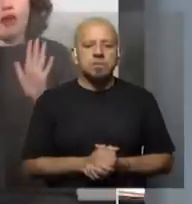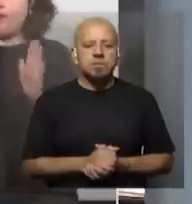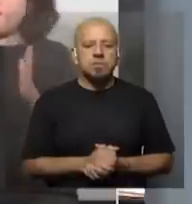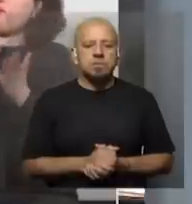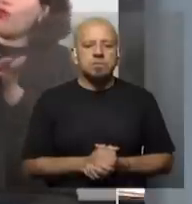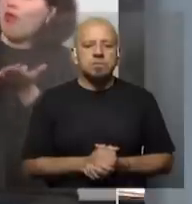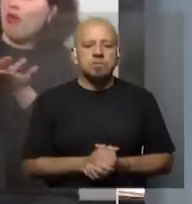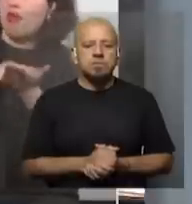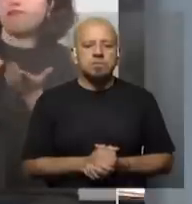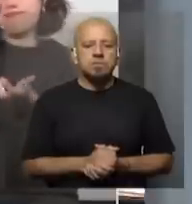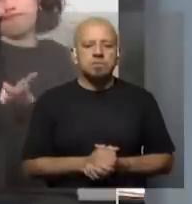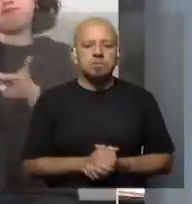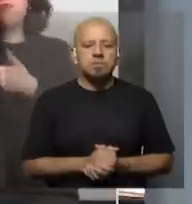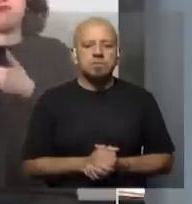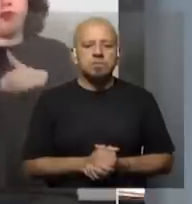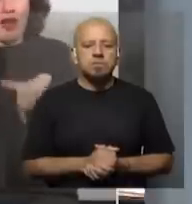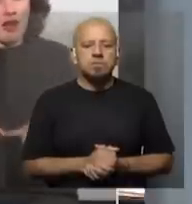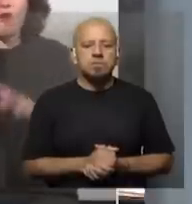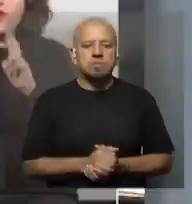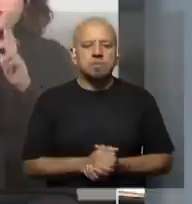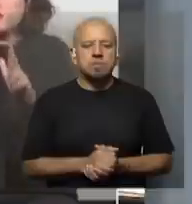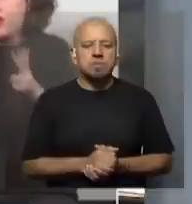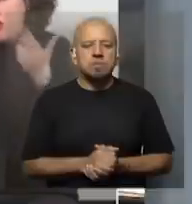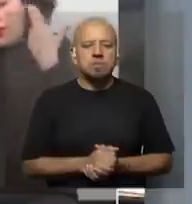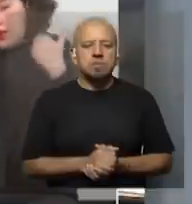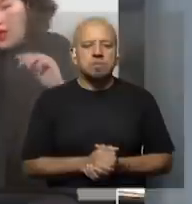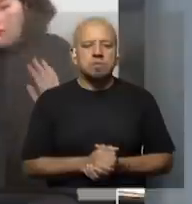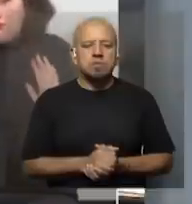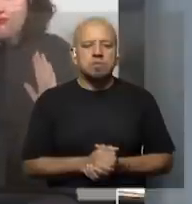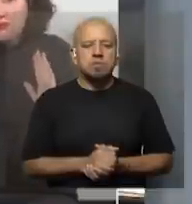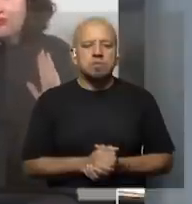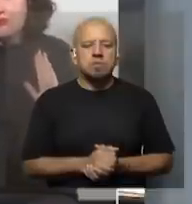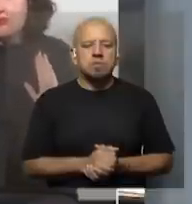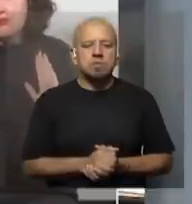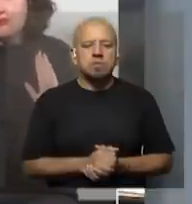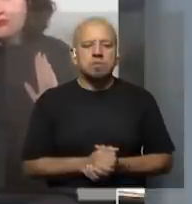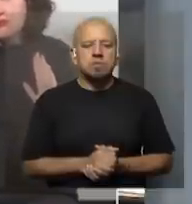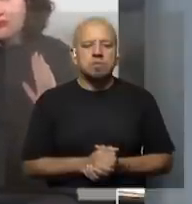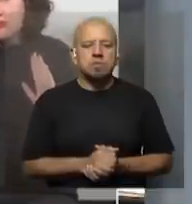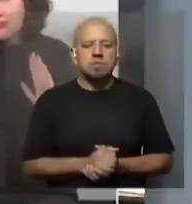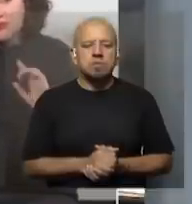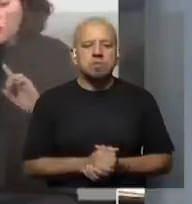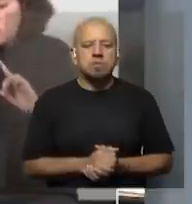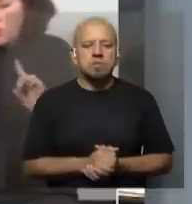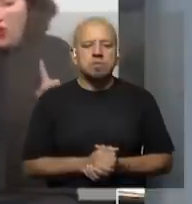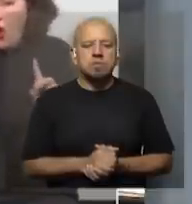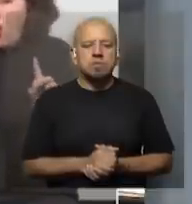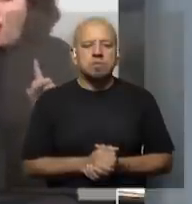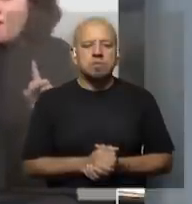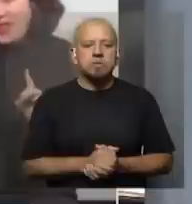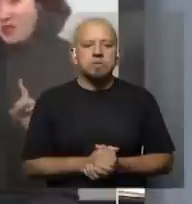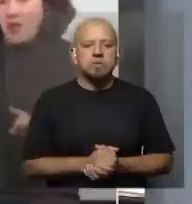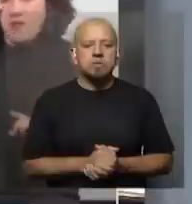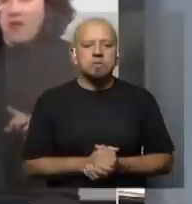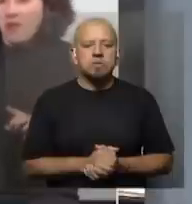de lo contrario lo vengo a decir con humildad republicana pero no estoy minimizando el problema